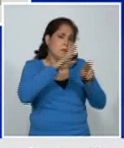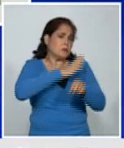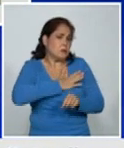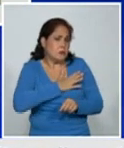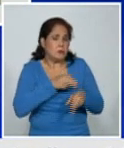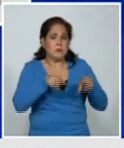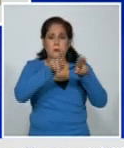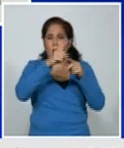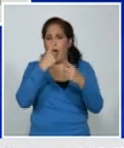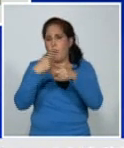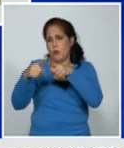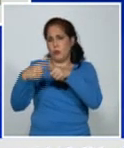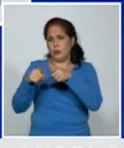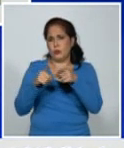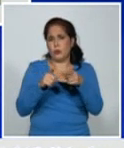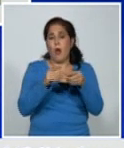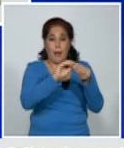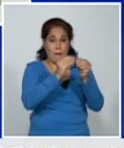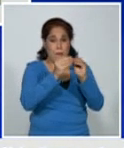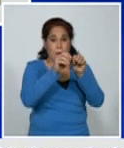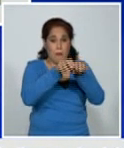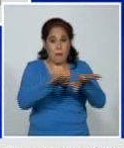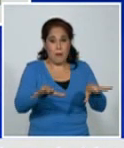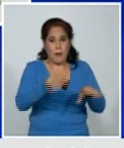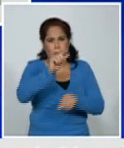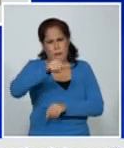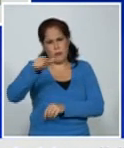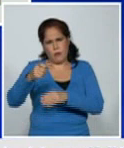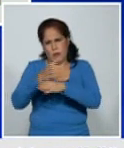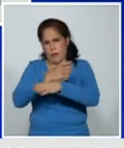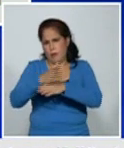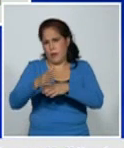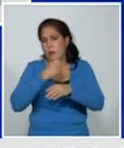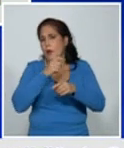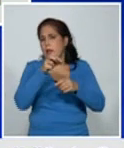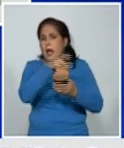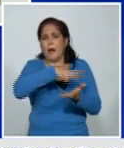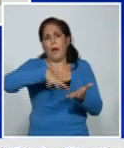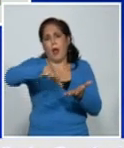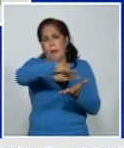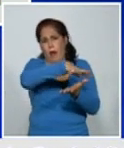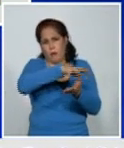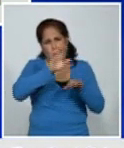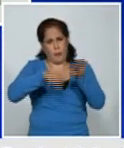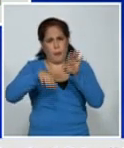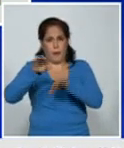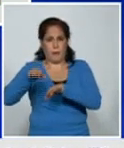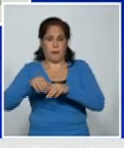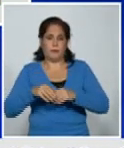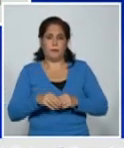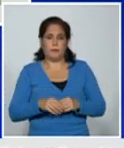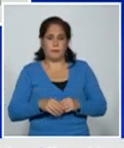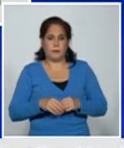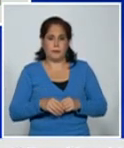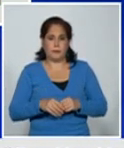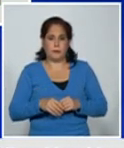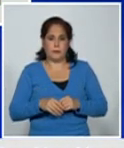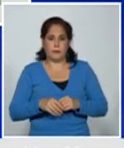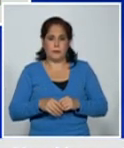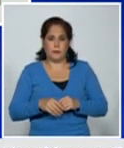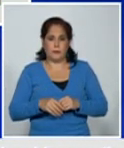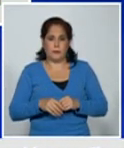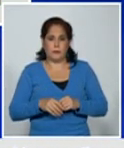ser un consejo popular, puede ser un reparto, puede ser, bien, que además ya se